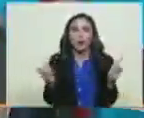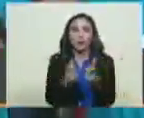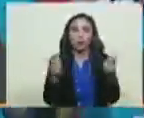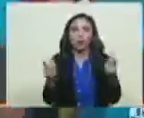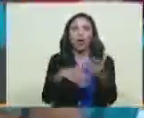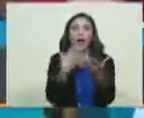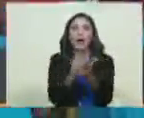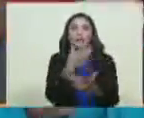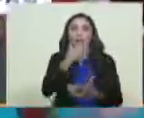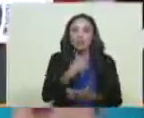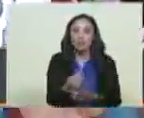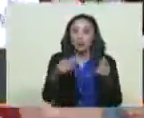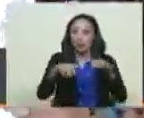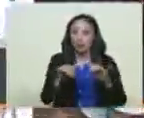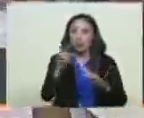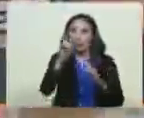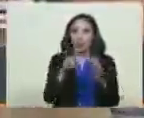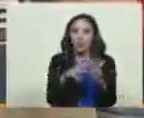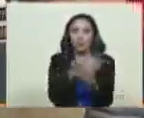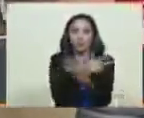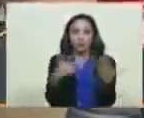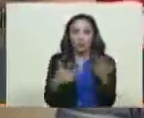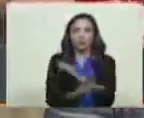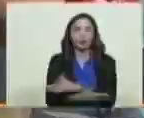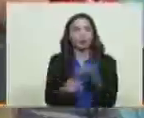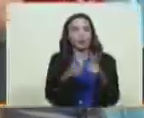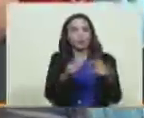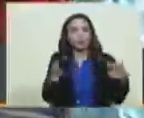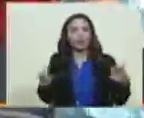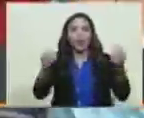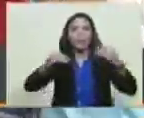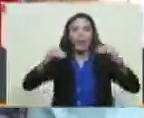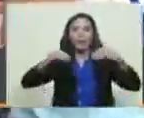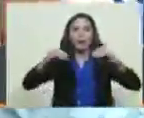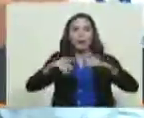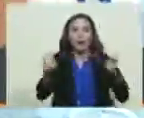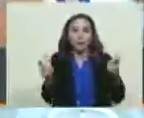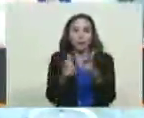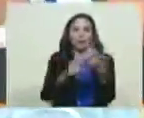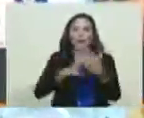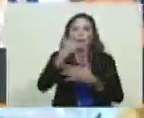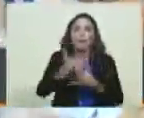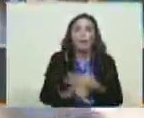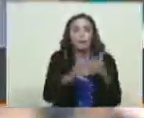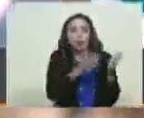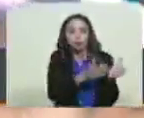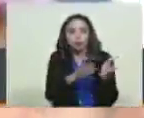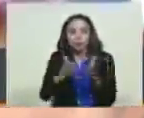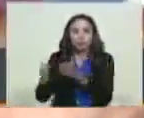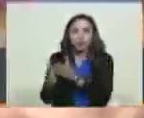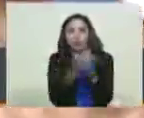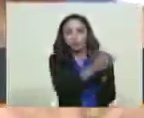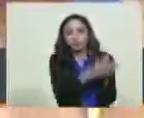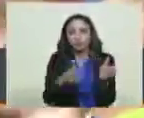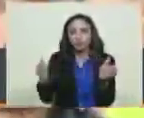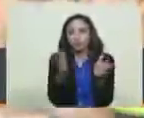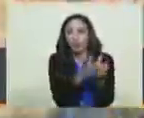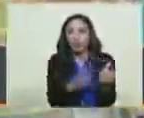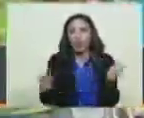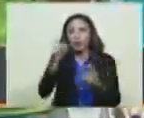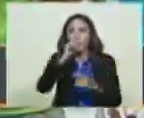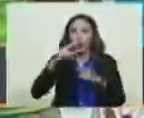diciembre de este año para poder madurar bien el proyecto organizativo de los próximos años